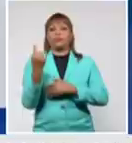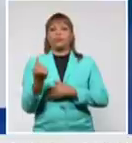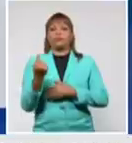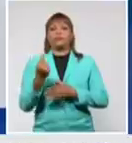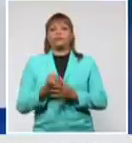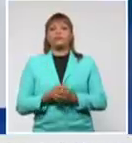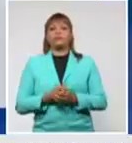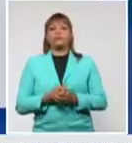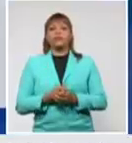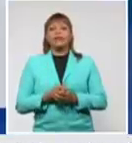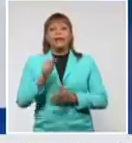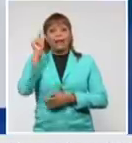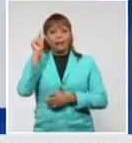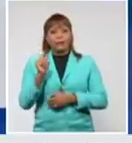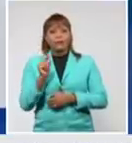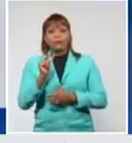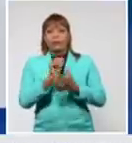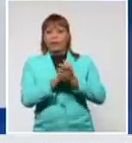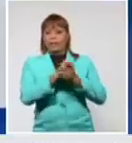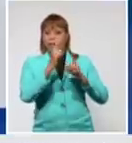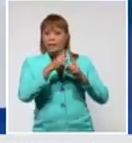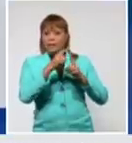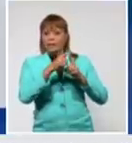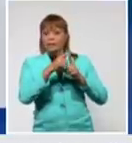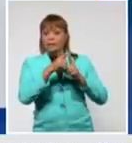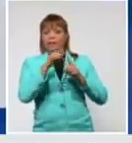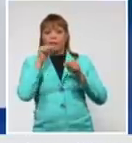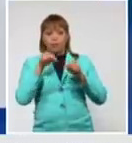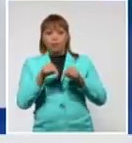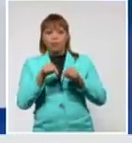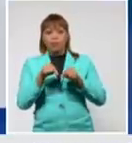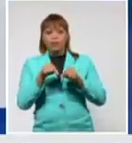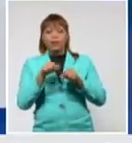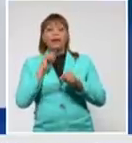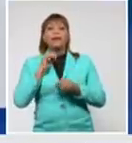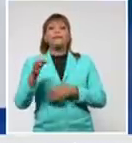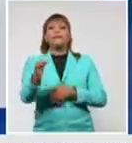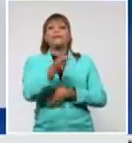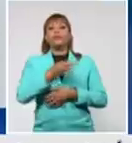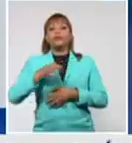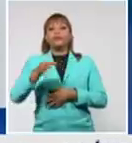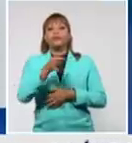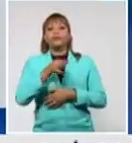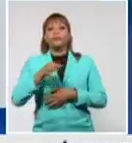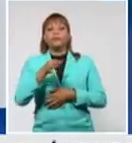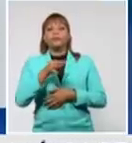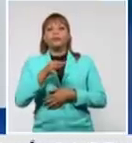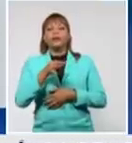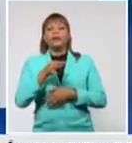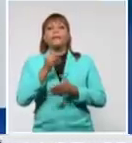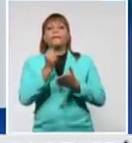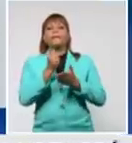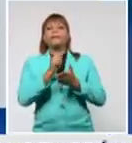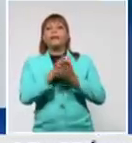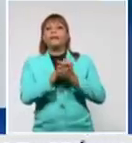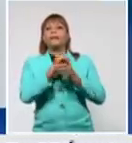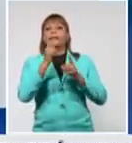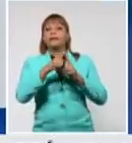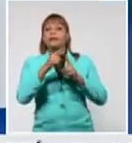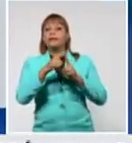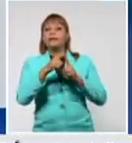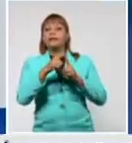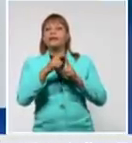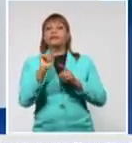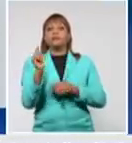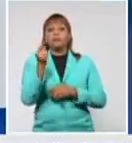se diagnostica en Matanzas en el día de hoy, en el municipio de Matanzas, es un caso